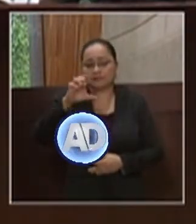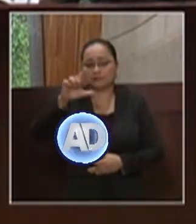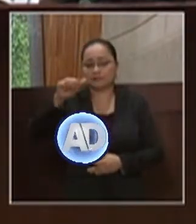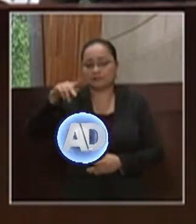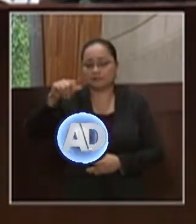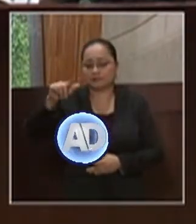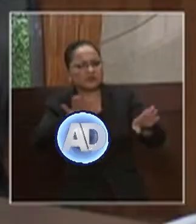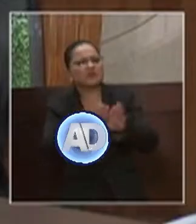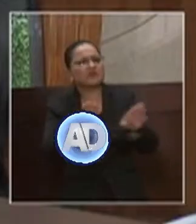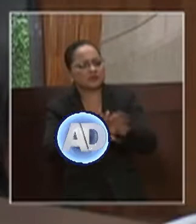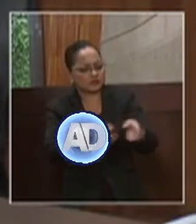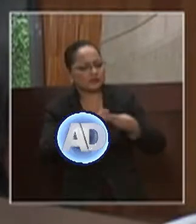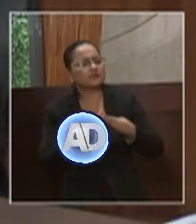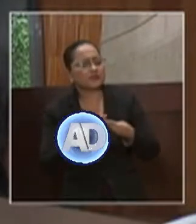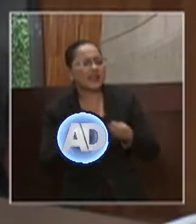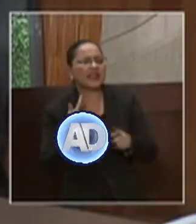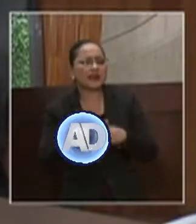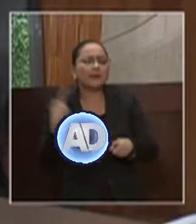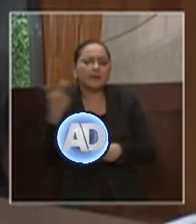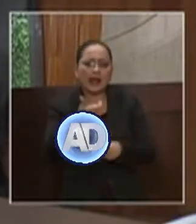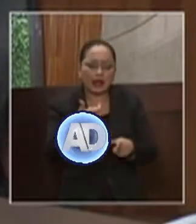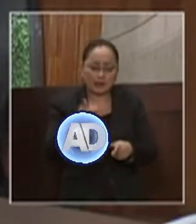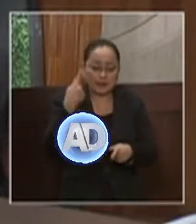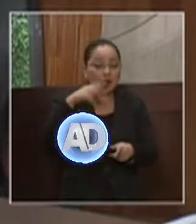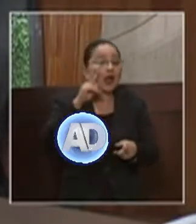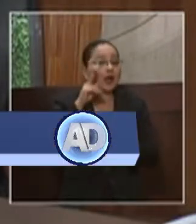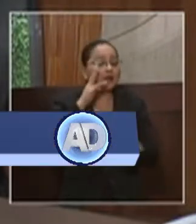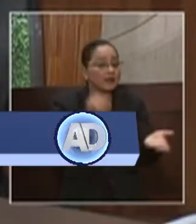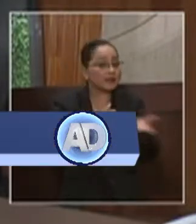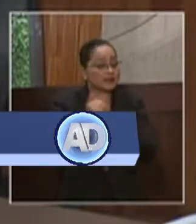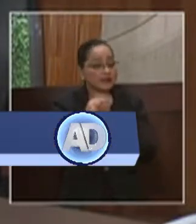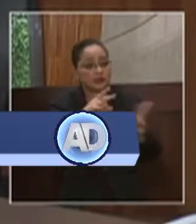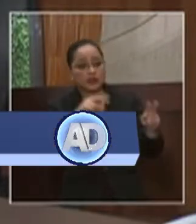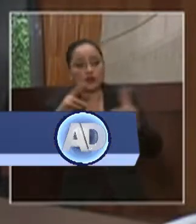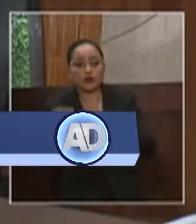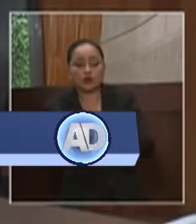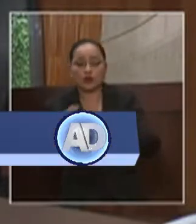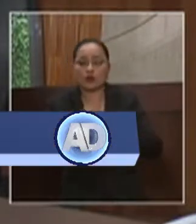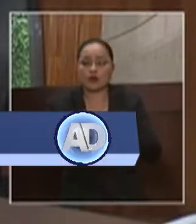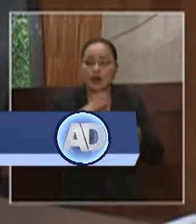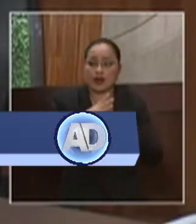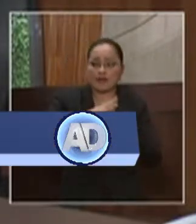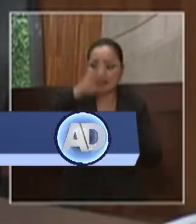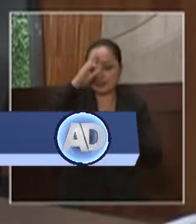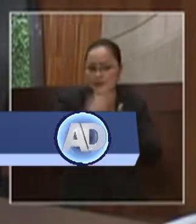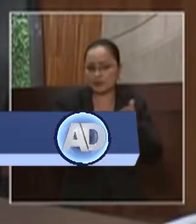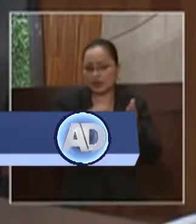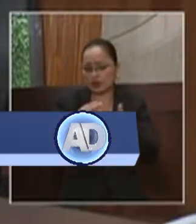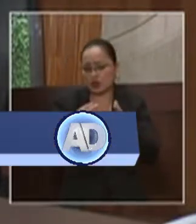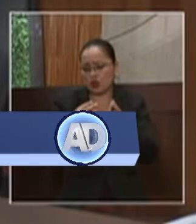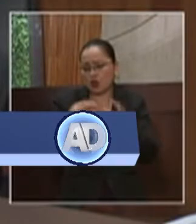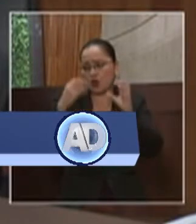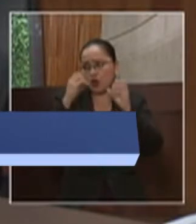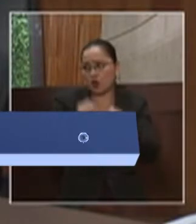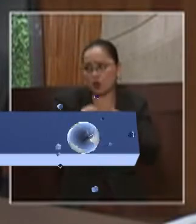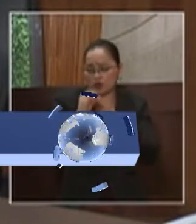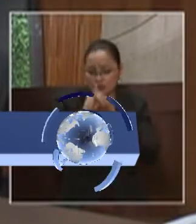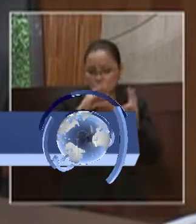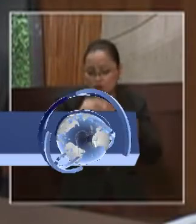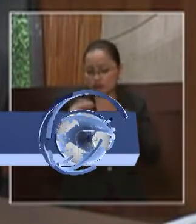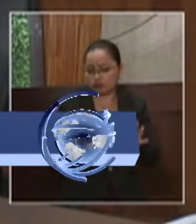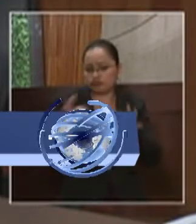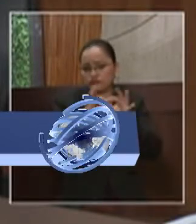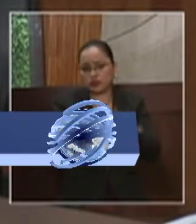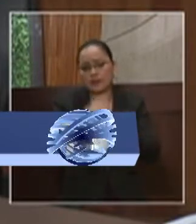presidenciable de manera que pueda determinar si hay se trata de una difusión sistemática y si a la